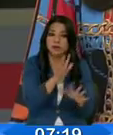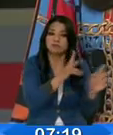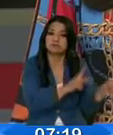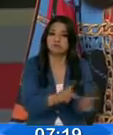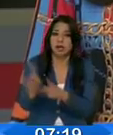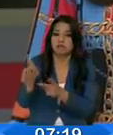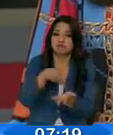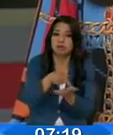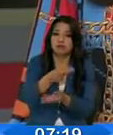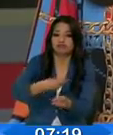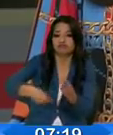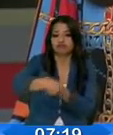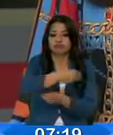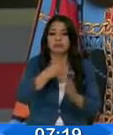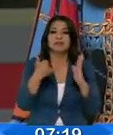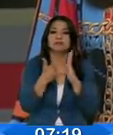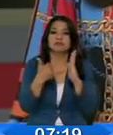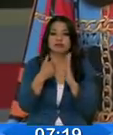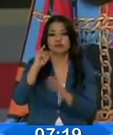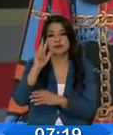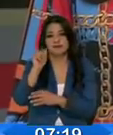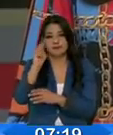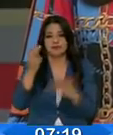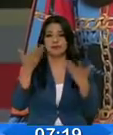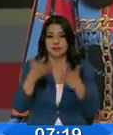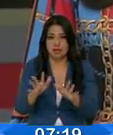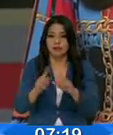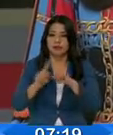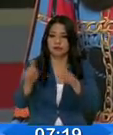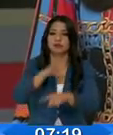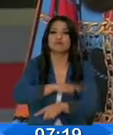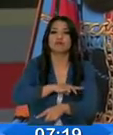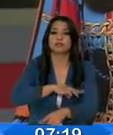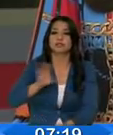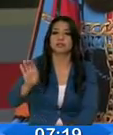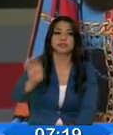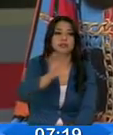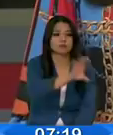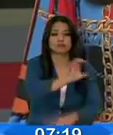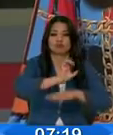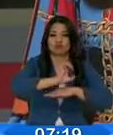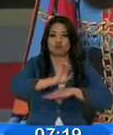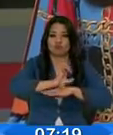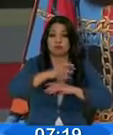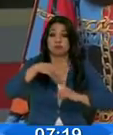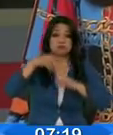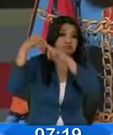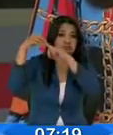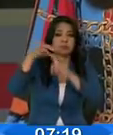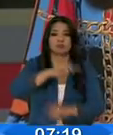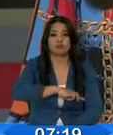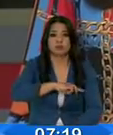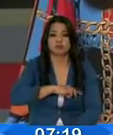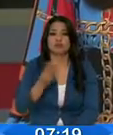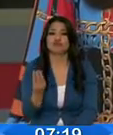de pago de devolución del impuesto al valor agregado IVA a varios municipios del país, y que la prioridad serán los